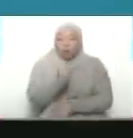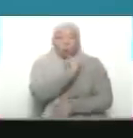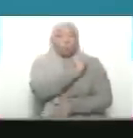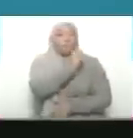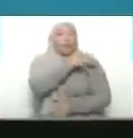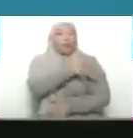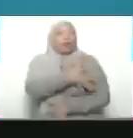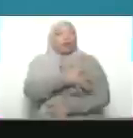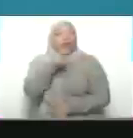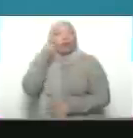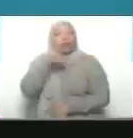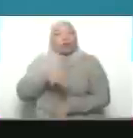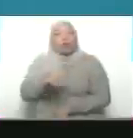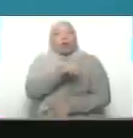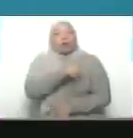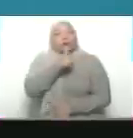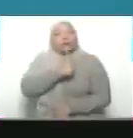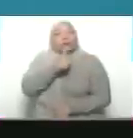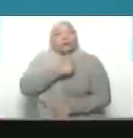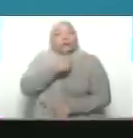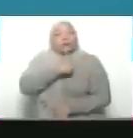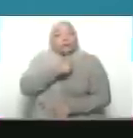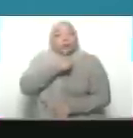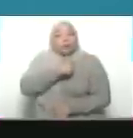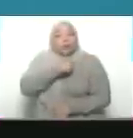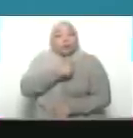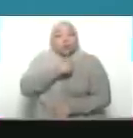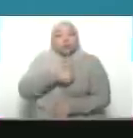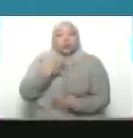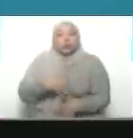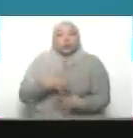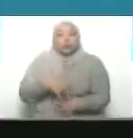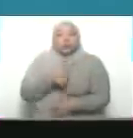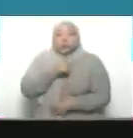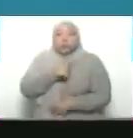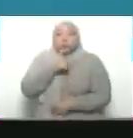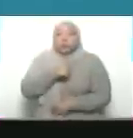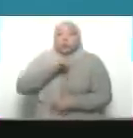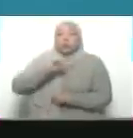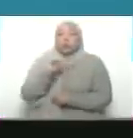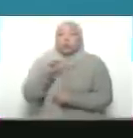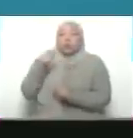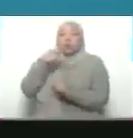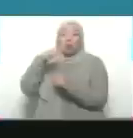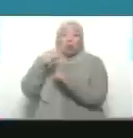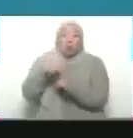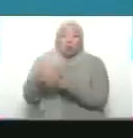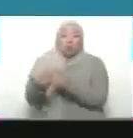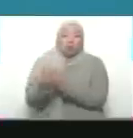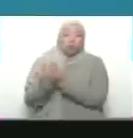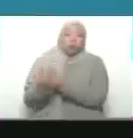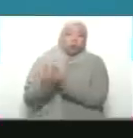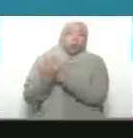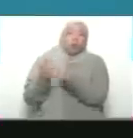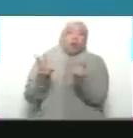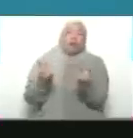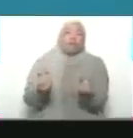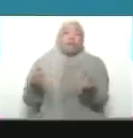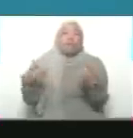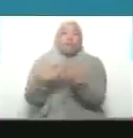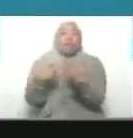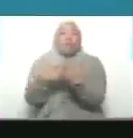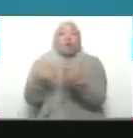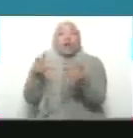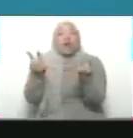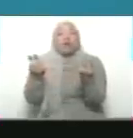palestino ha aguantado una racia ha sido sometido a lo que hoy se considera un nuevo